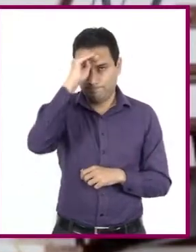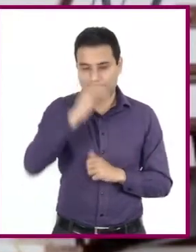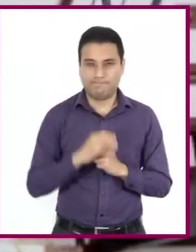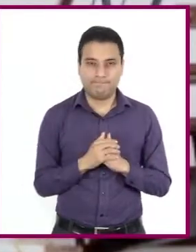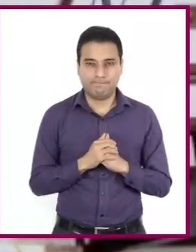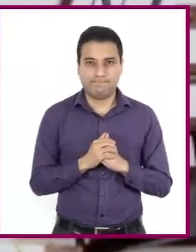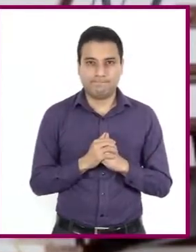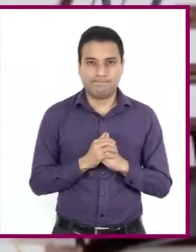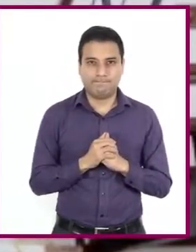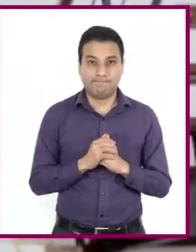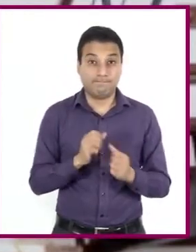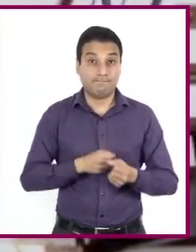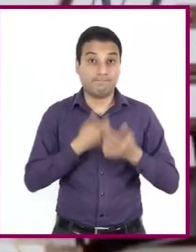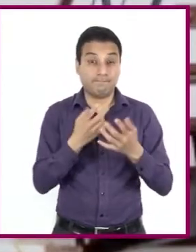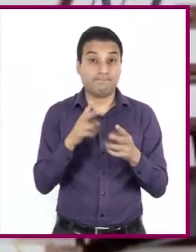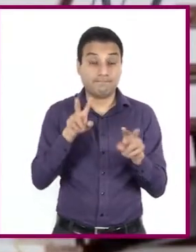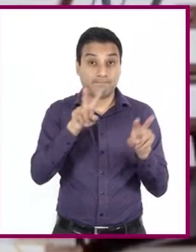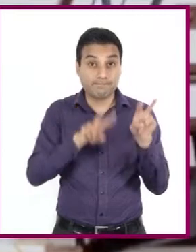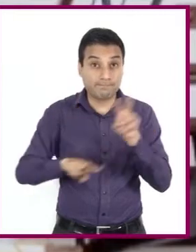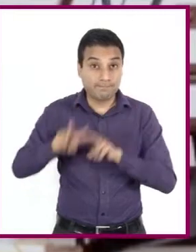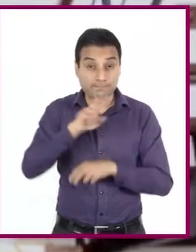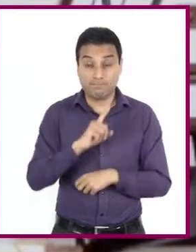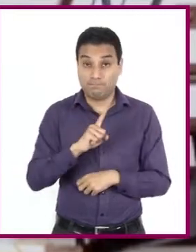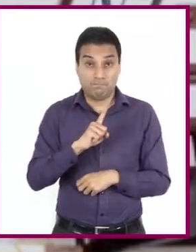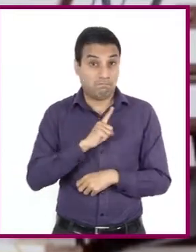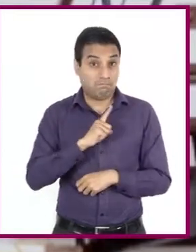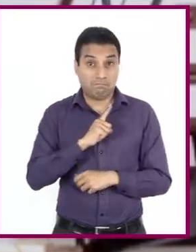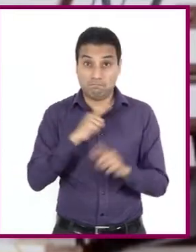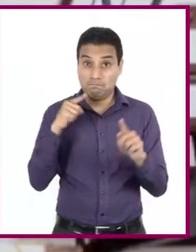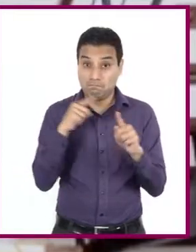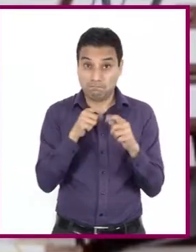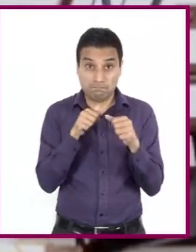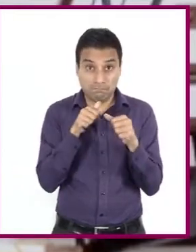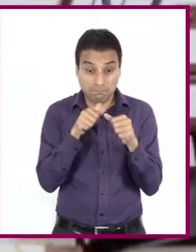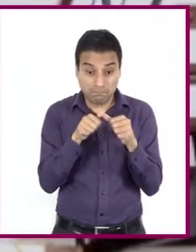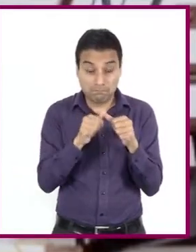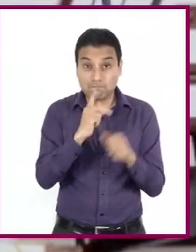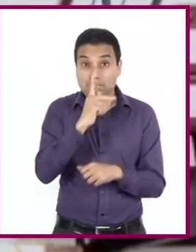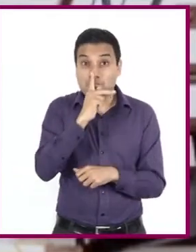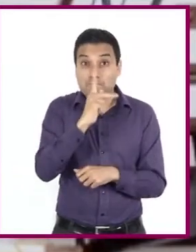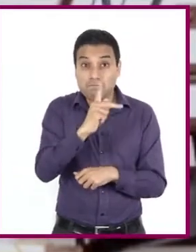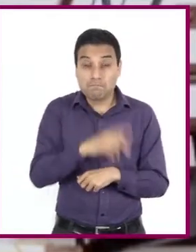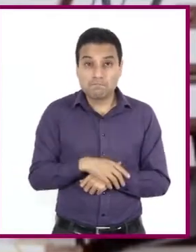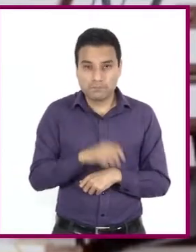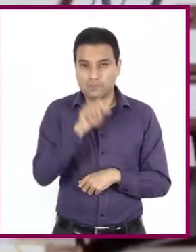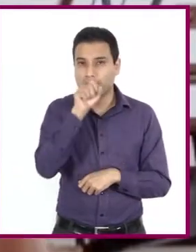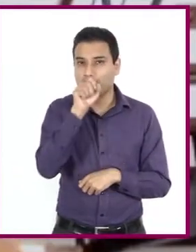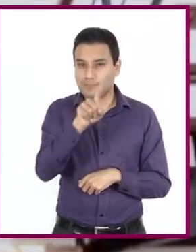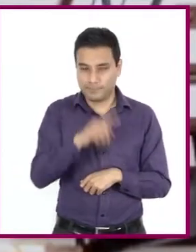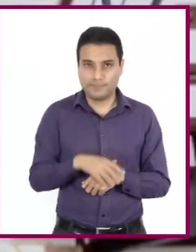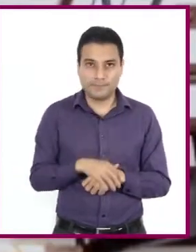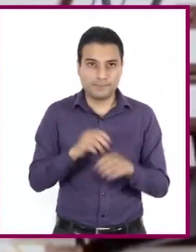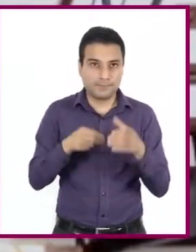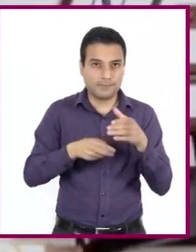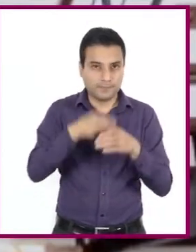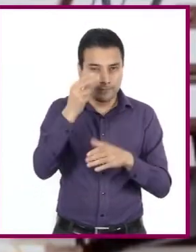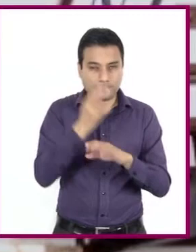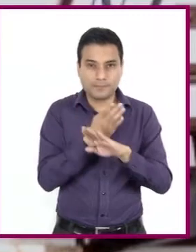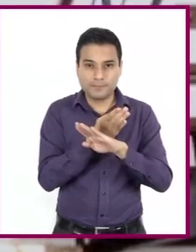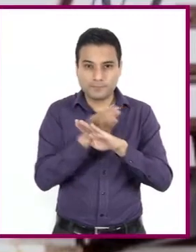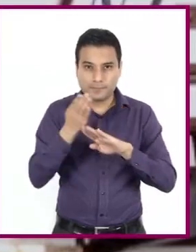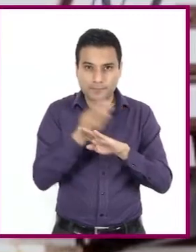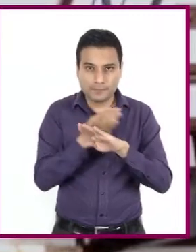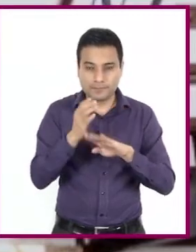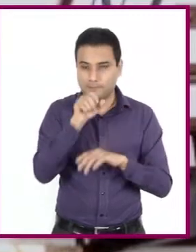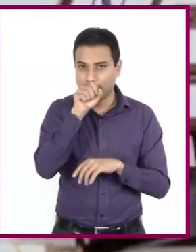El poema visual no se compone solo de letras y palabras, sino también del vacío, el blanco, el espacio de